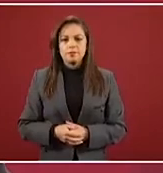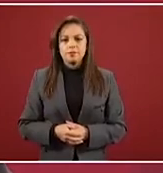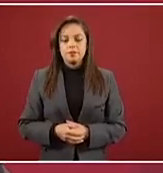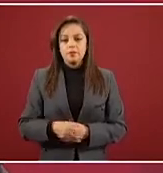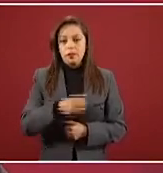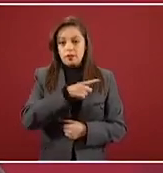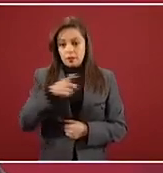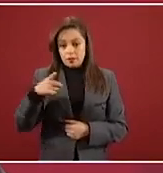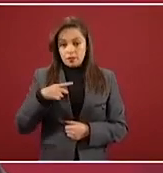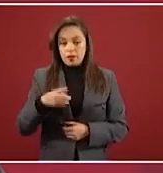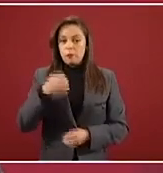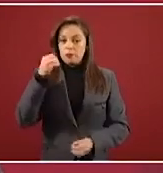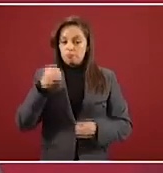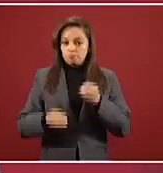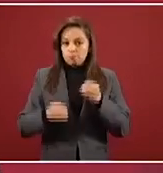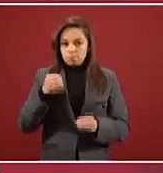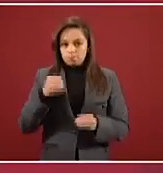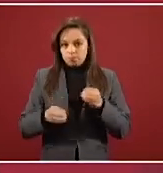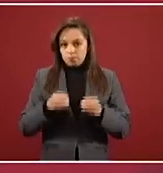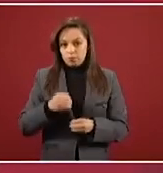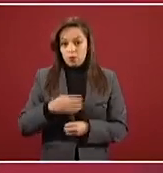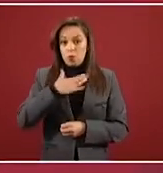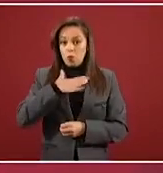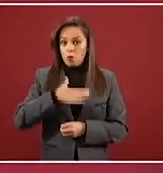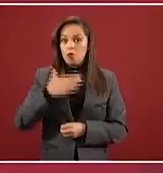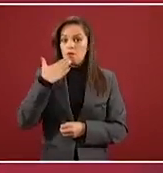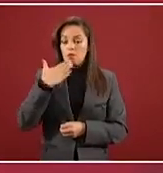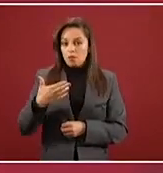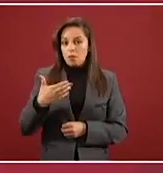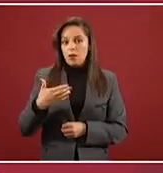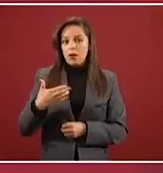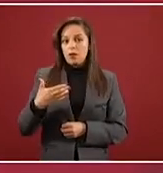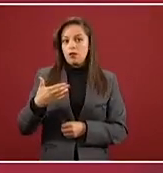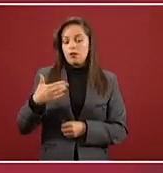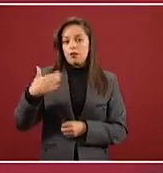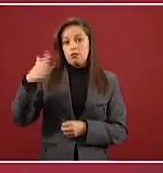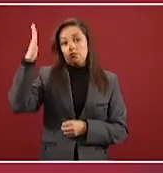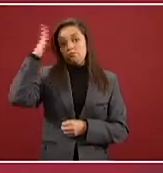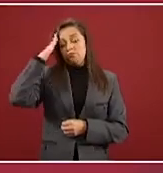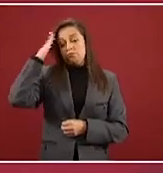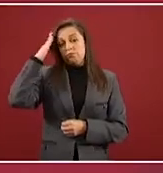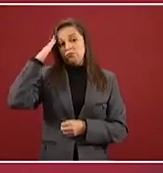juzgar a los de arriba o